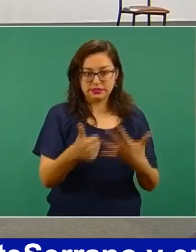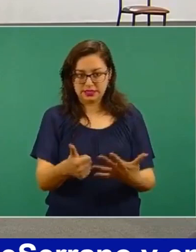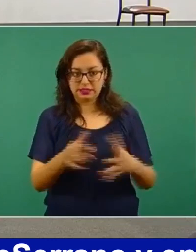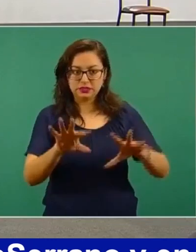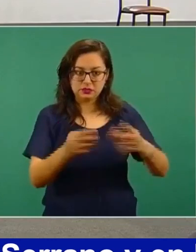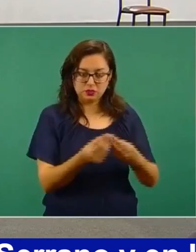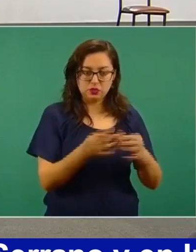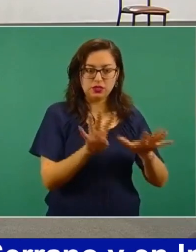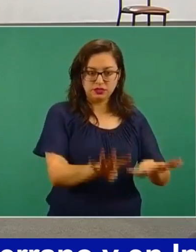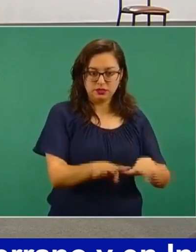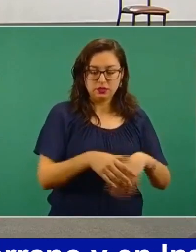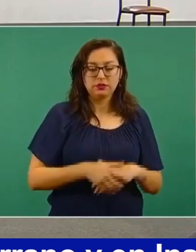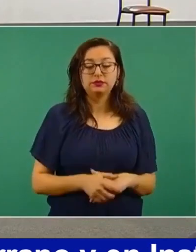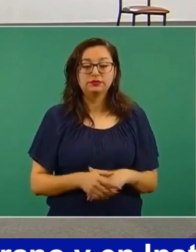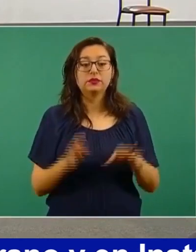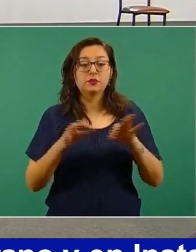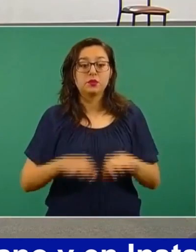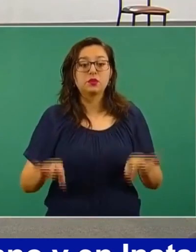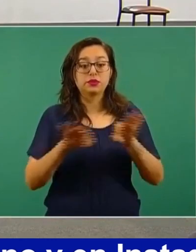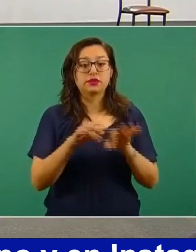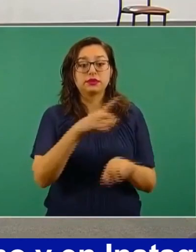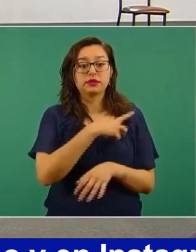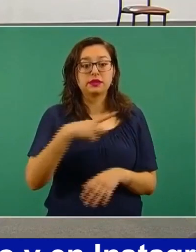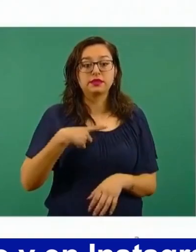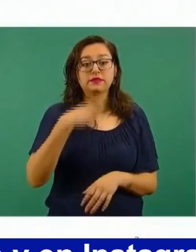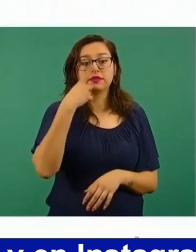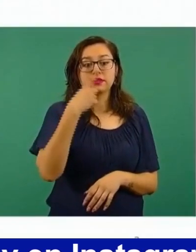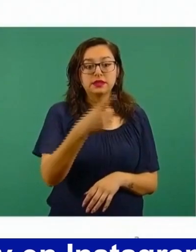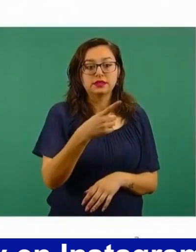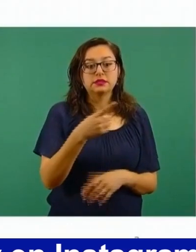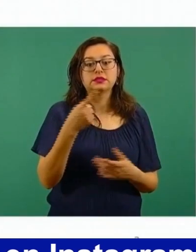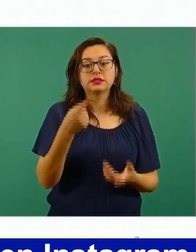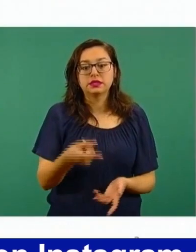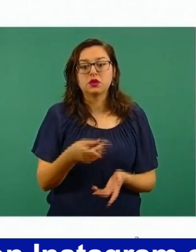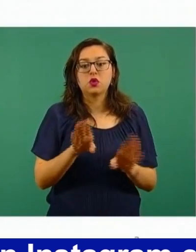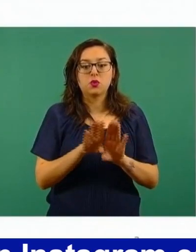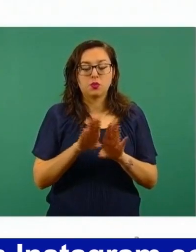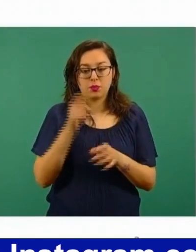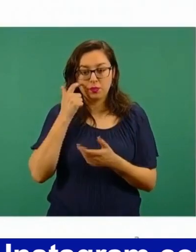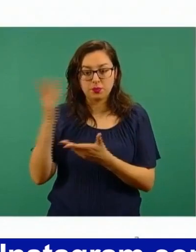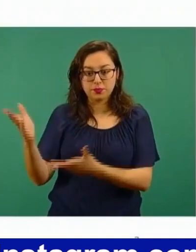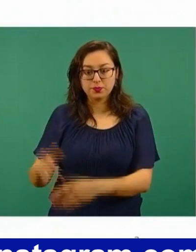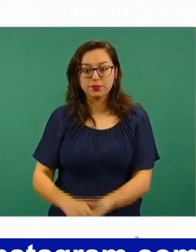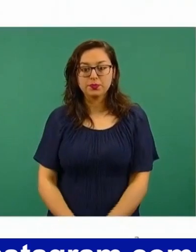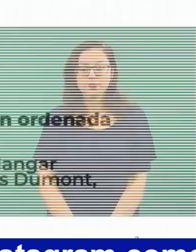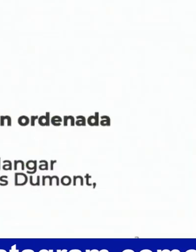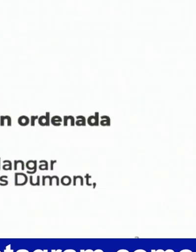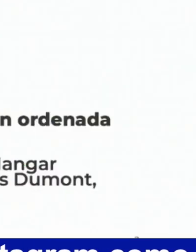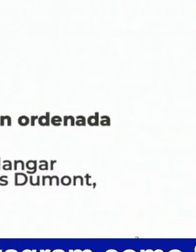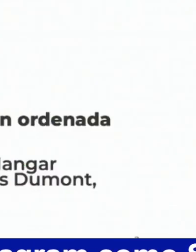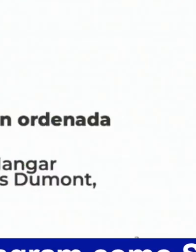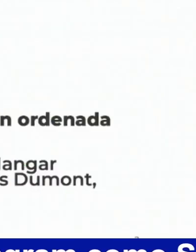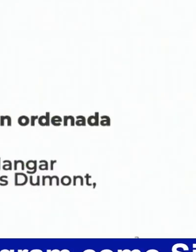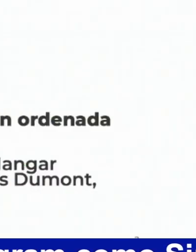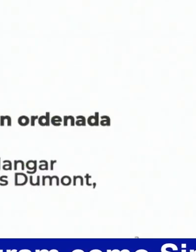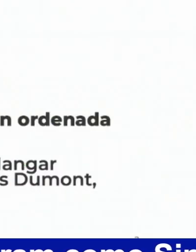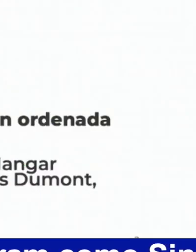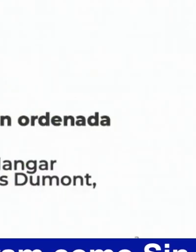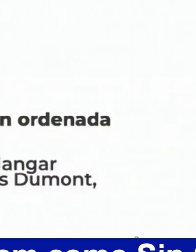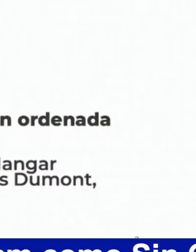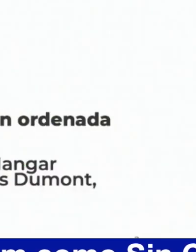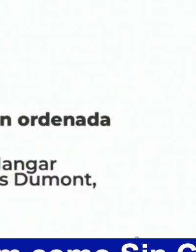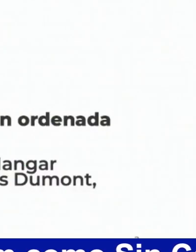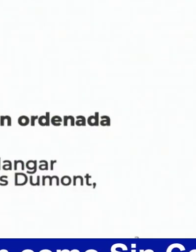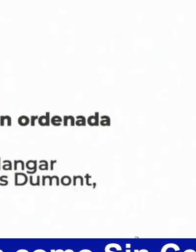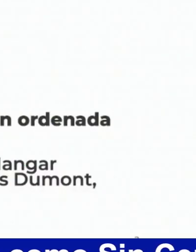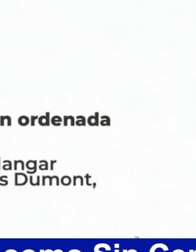que estas aeronaves son de la Marina, de la Defensa Nacional, de Presidencia, Conagua y la Secretaría de Seguridad de